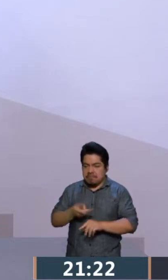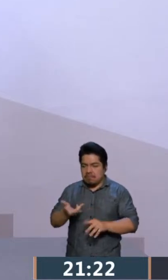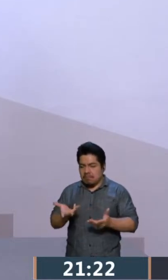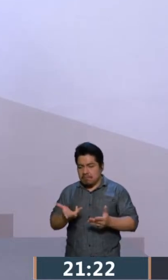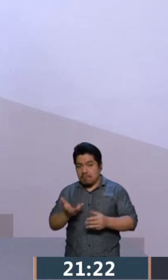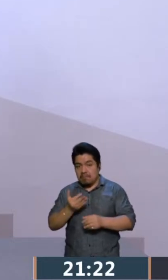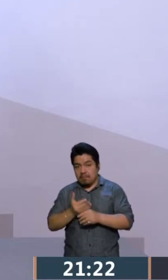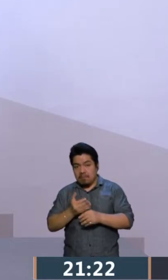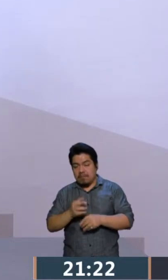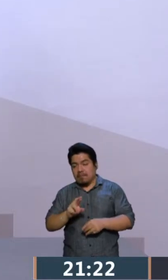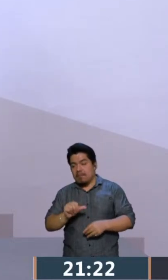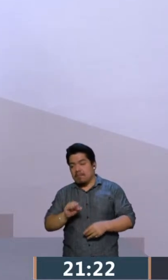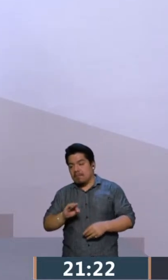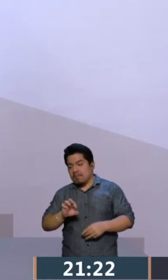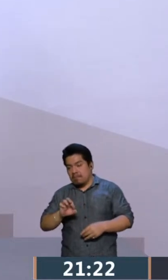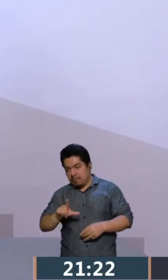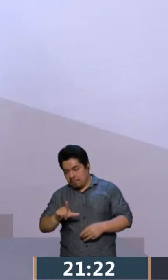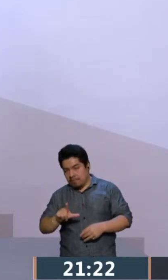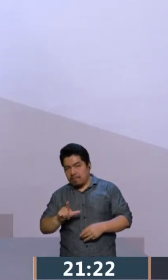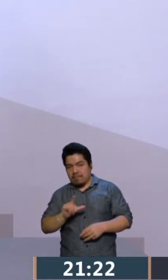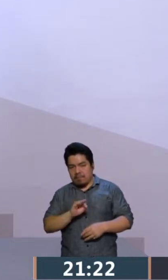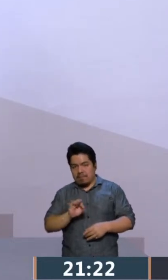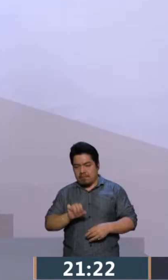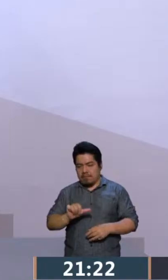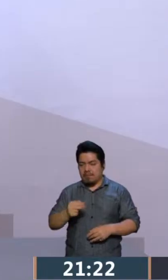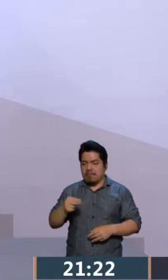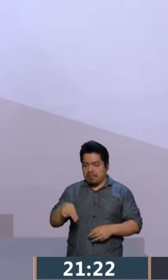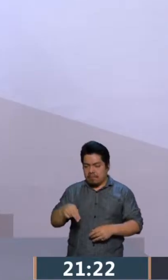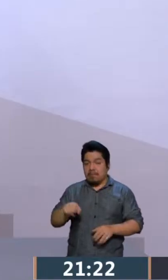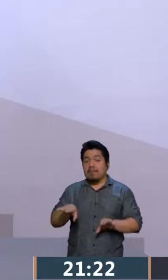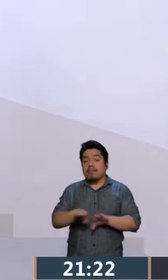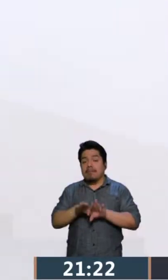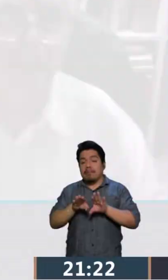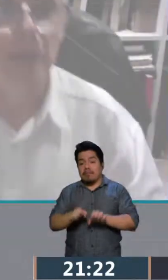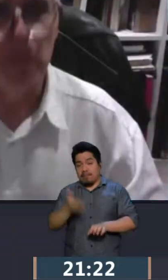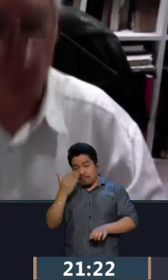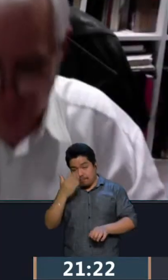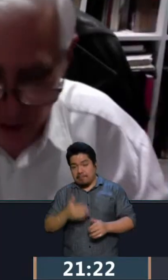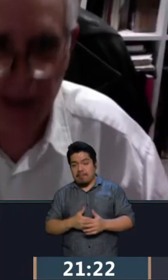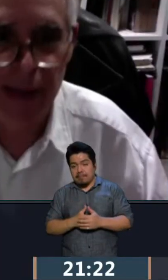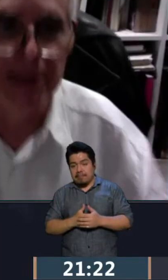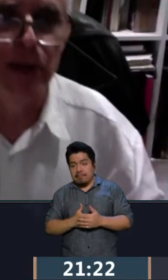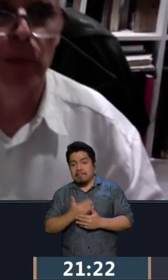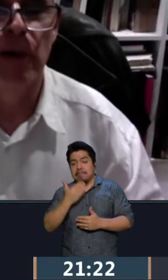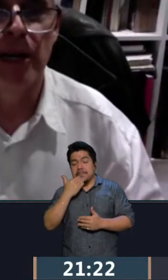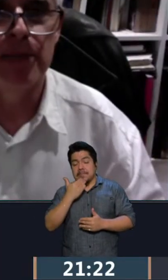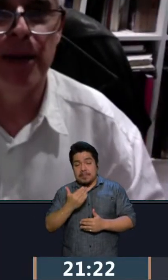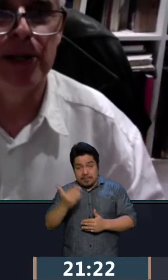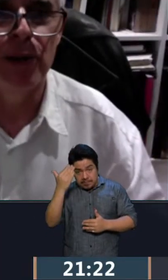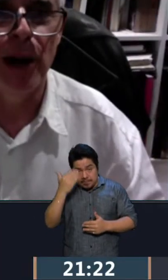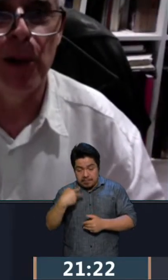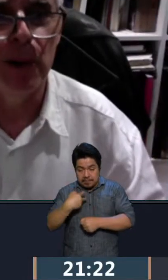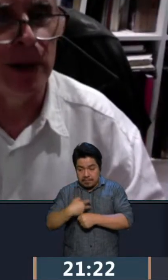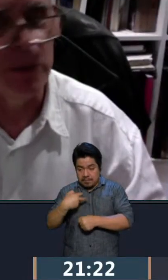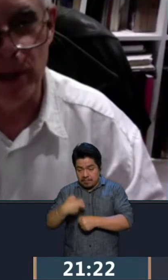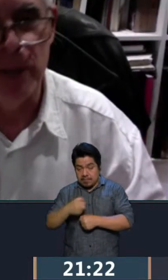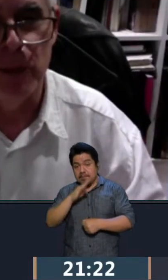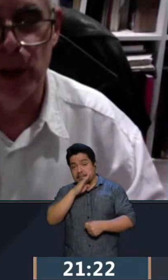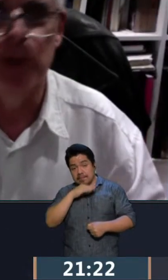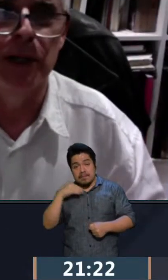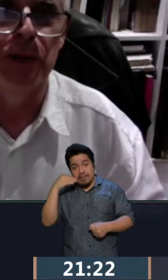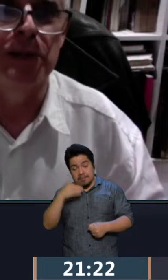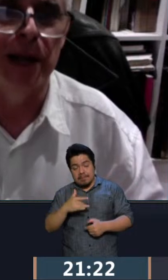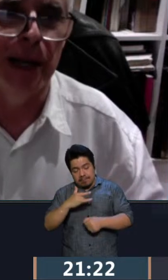le doy la bienvenida a Rafael Barajas El Fisgón. Rafael, ¿cómo estás? Buenas noches. Pues muy agradecido por el espacio, Braulio, y